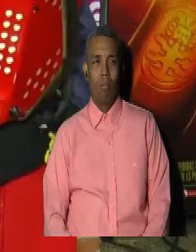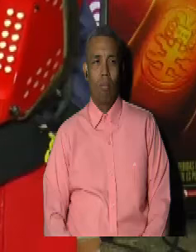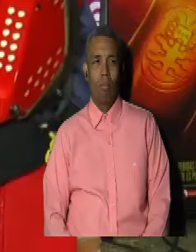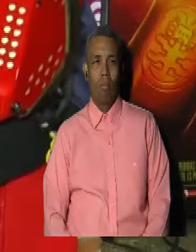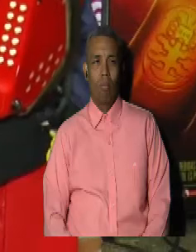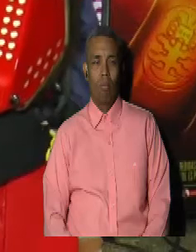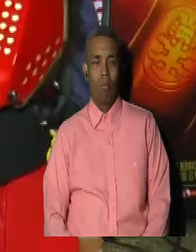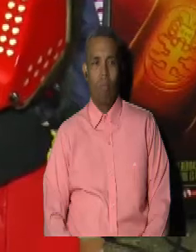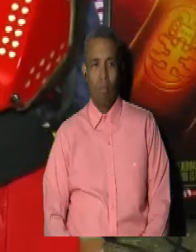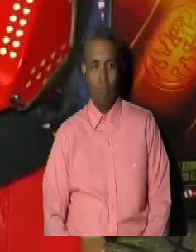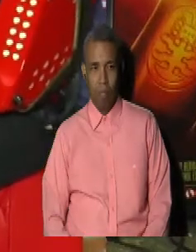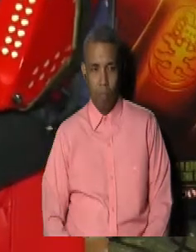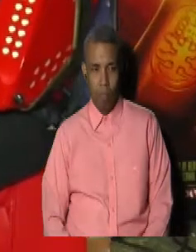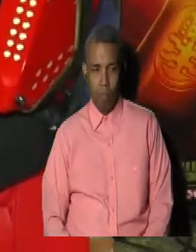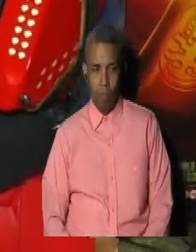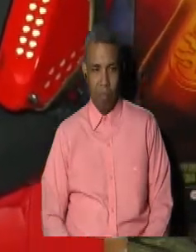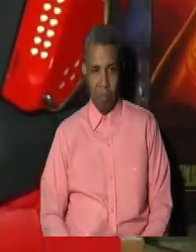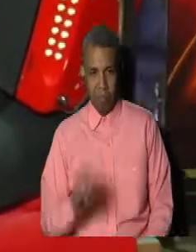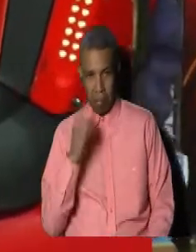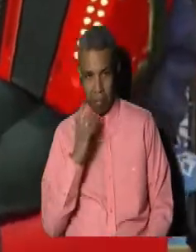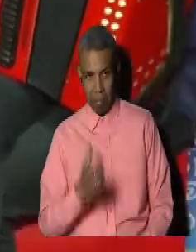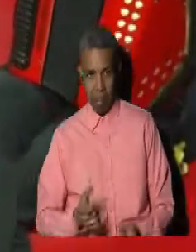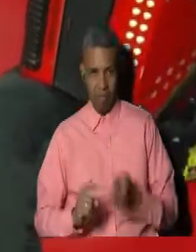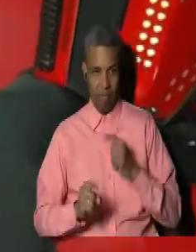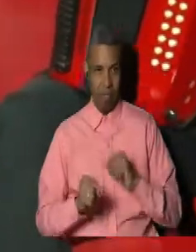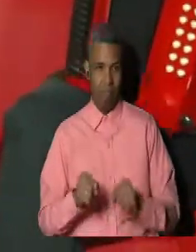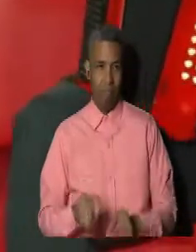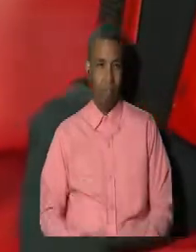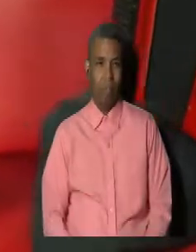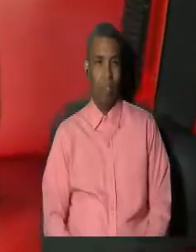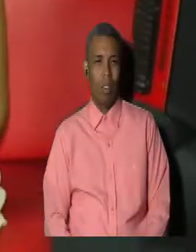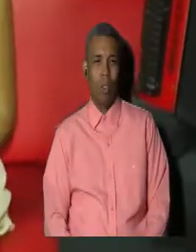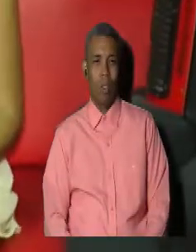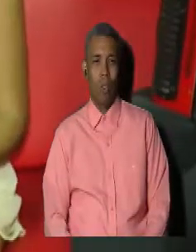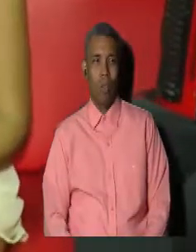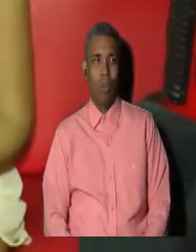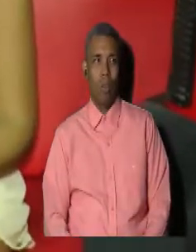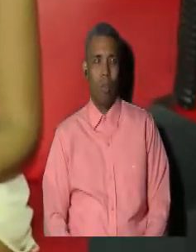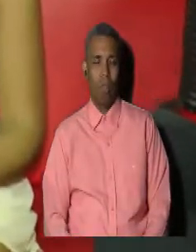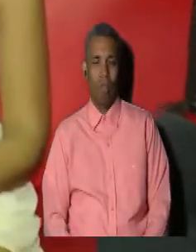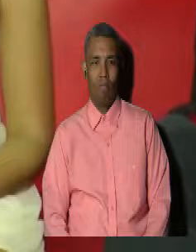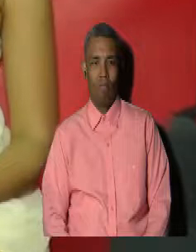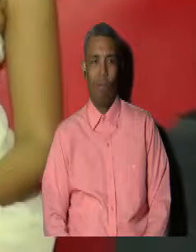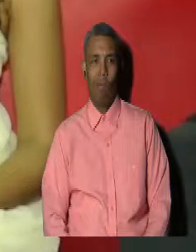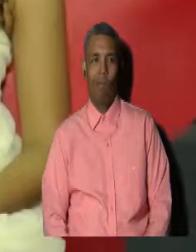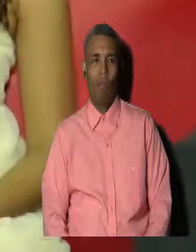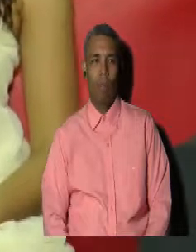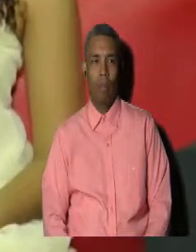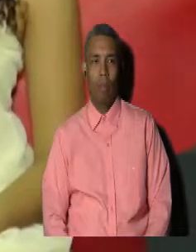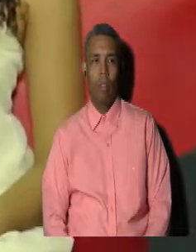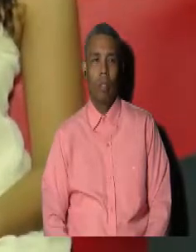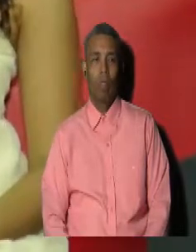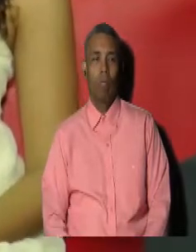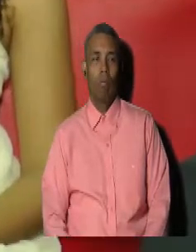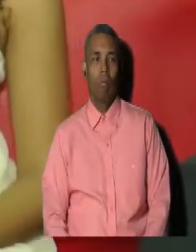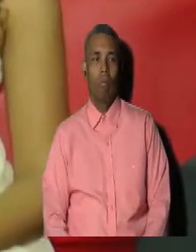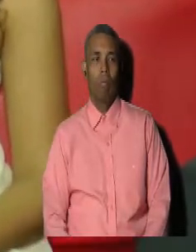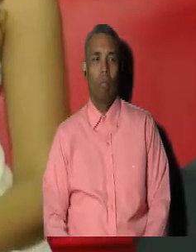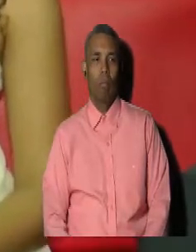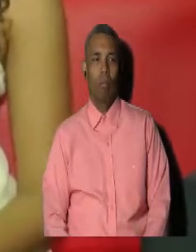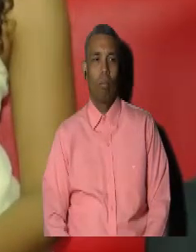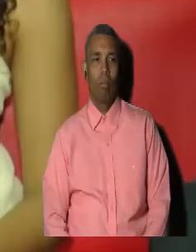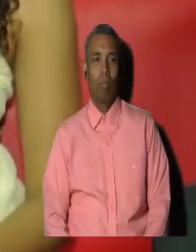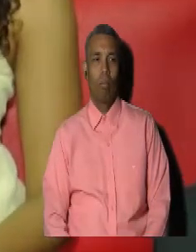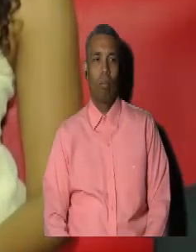músicos, hacer acoples en cuanto, bueno, en todo lo que tenga que ver con vallenato, ¿no? Y tenemos un proyecto